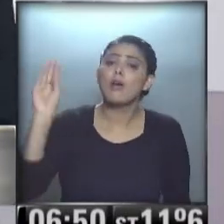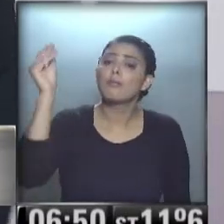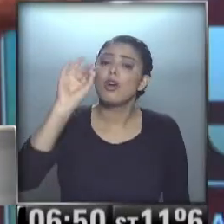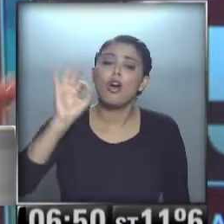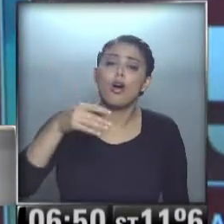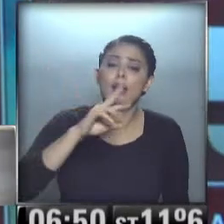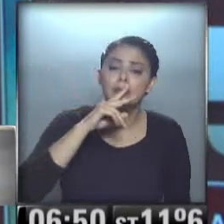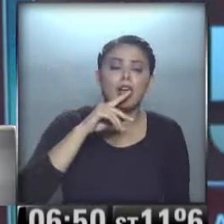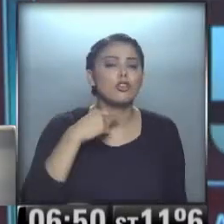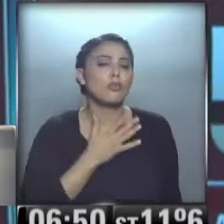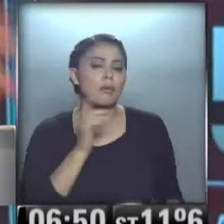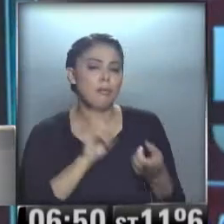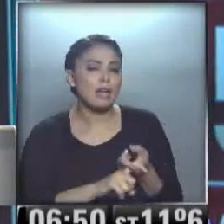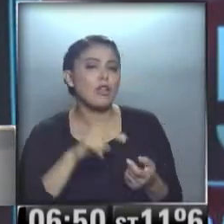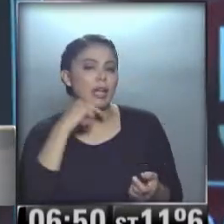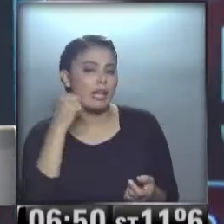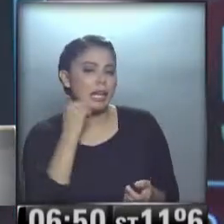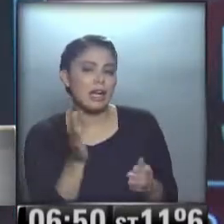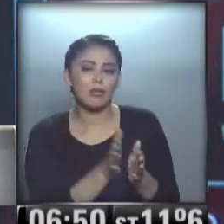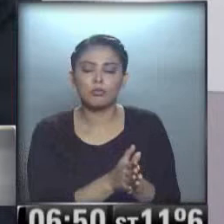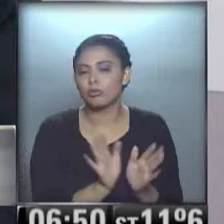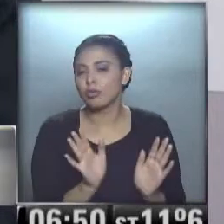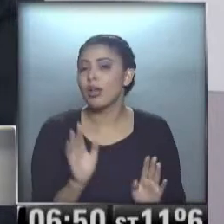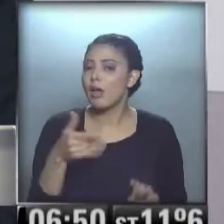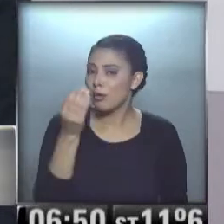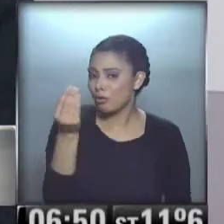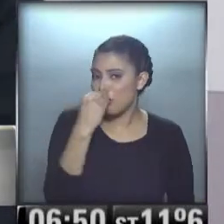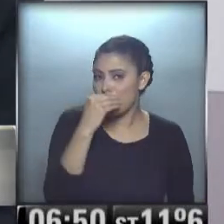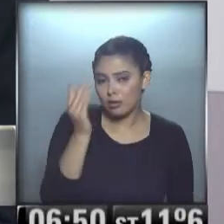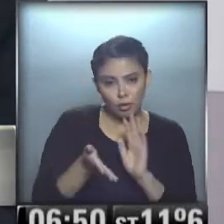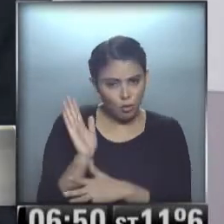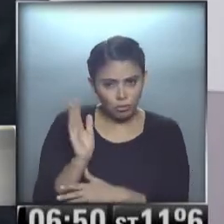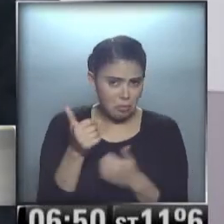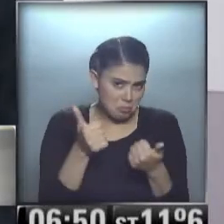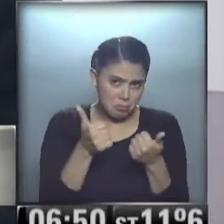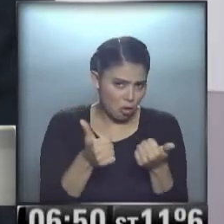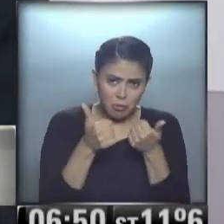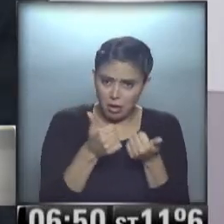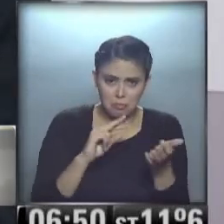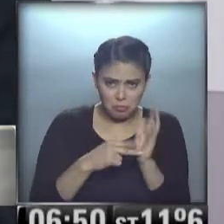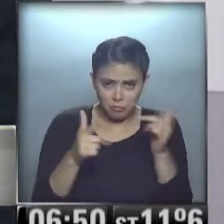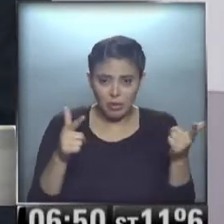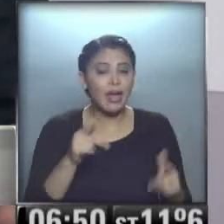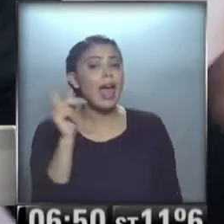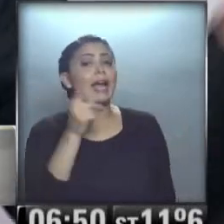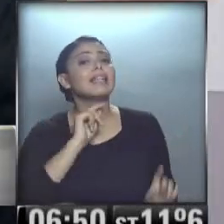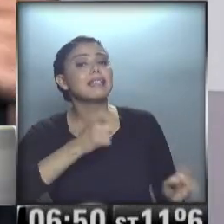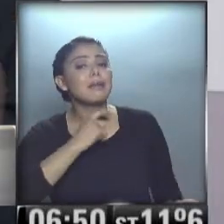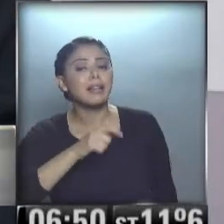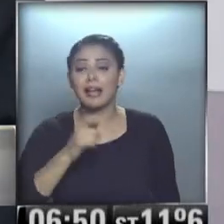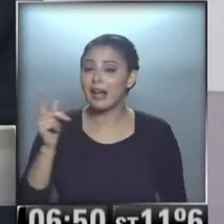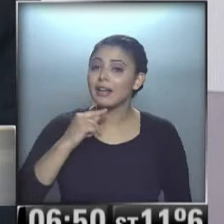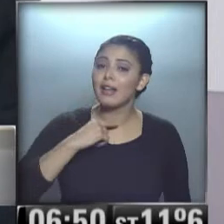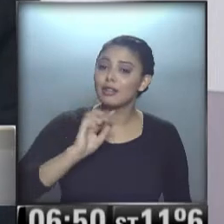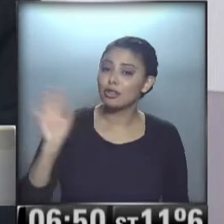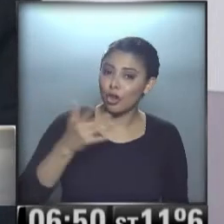Escúchame, voy con mi marido, con mi hija. Ah, en serio, y vamos a comer afuera. No, no hay ningún problema. Te digo, Karina quiere venir. Karina quiere venir,